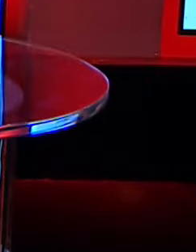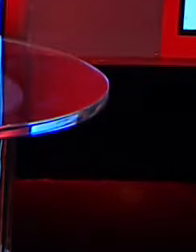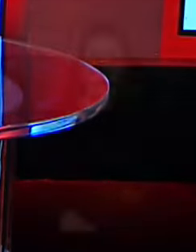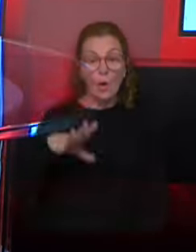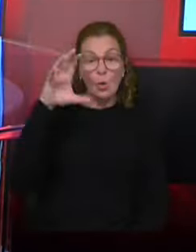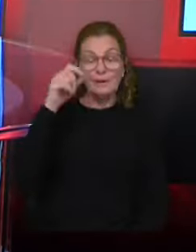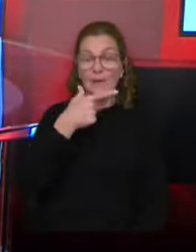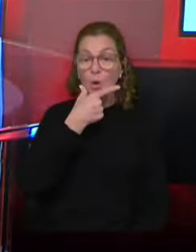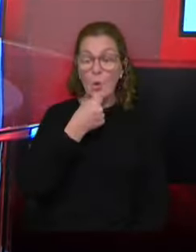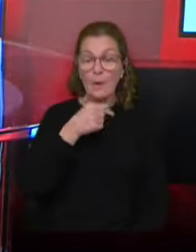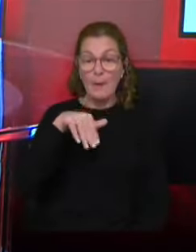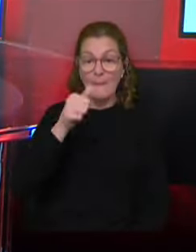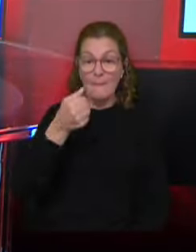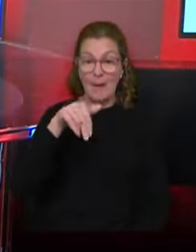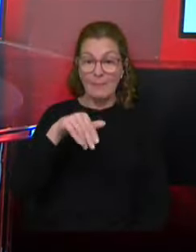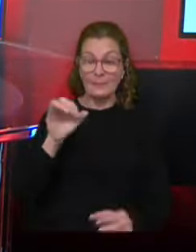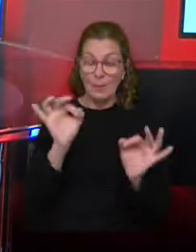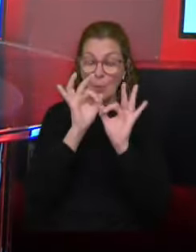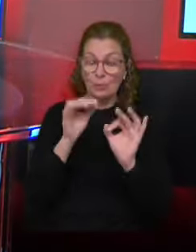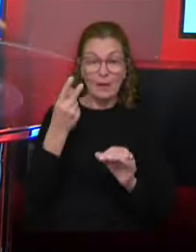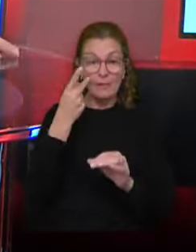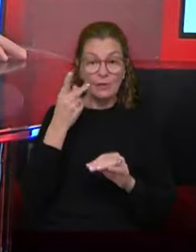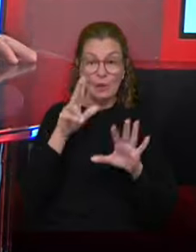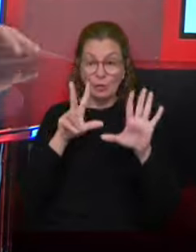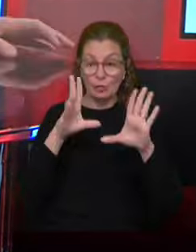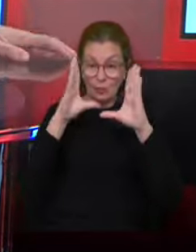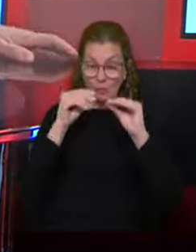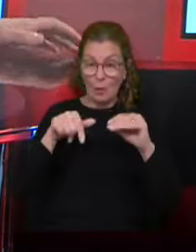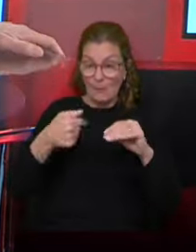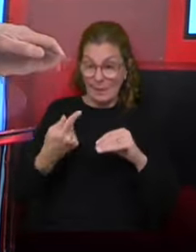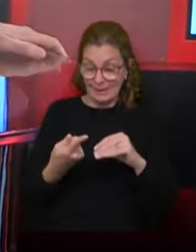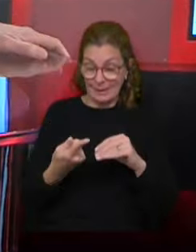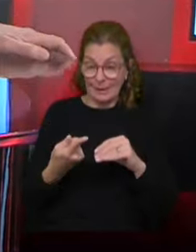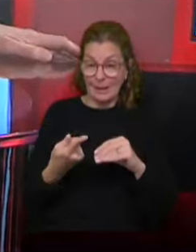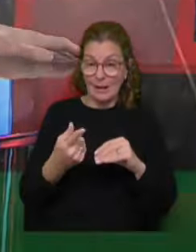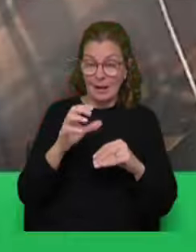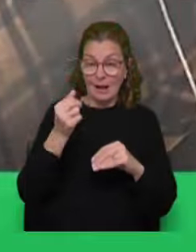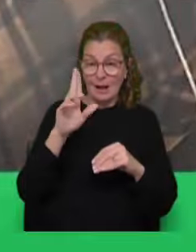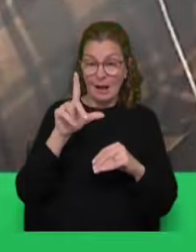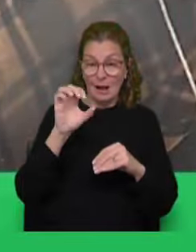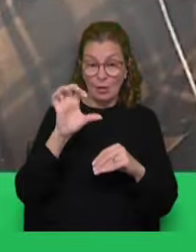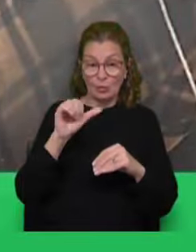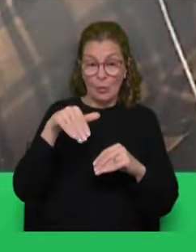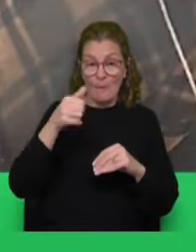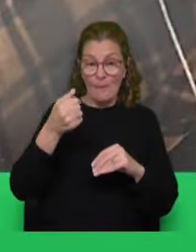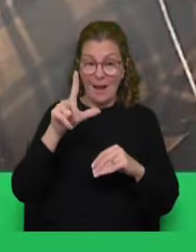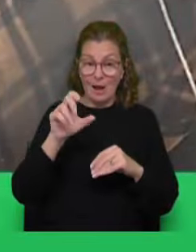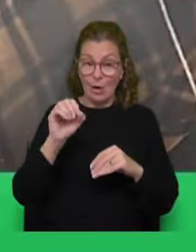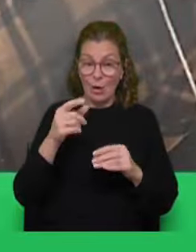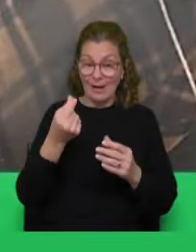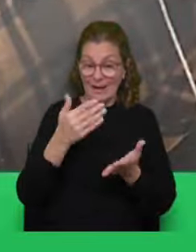Recuerden que los jueves en el MAM es jueves de música en vivo. A las 20 horas mañana se va a estar presentando Carlos Malo, así que aprovechen, entrada